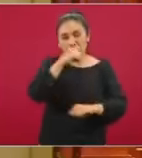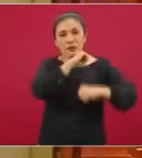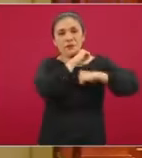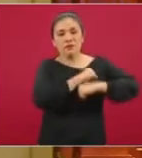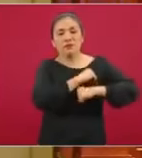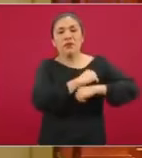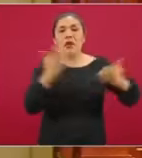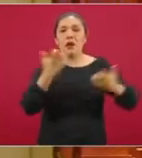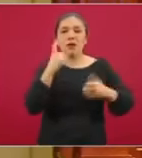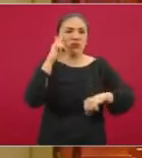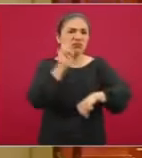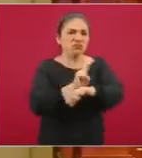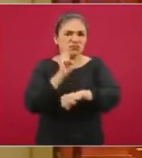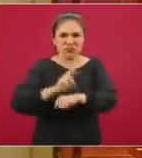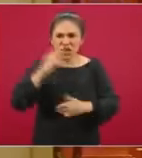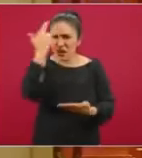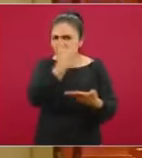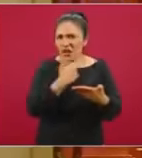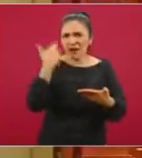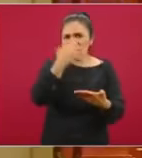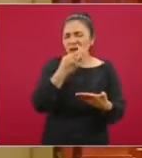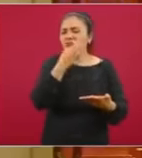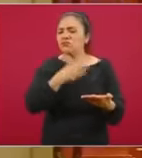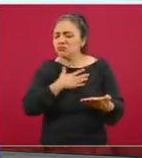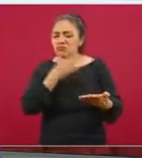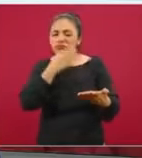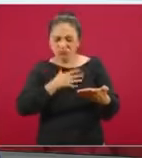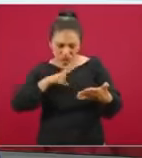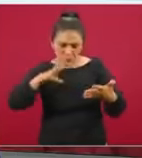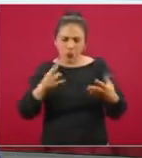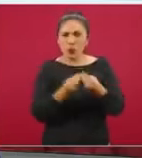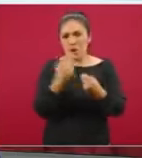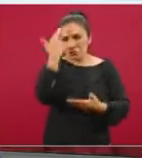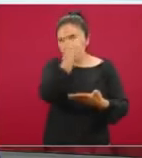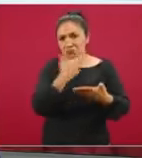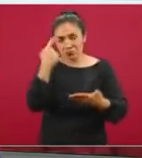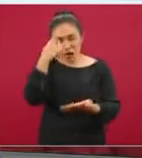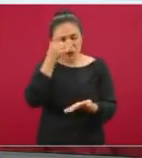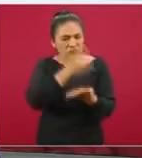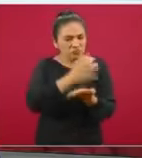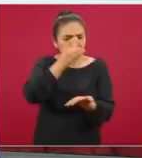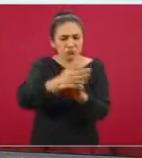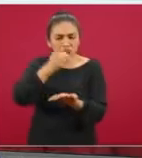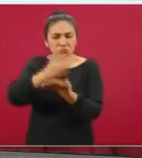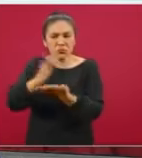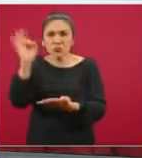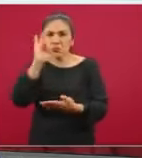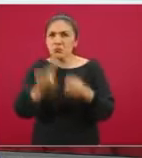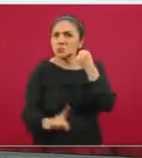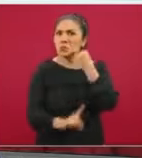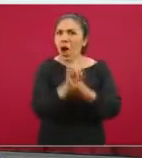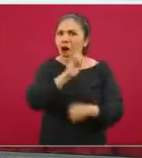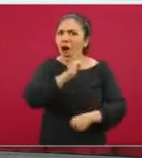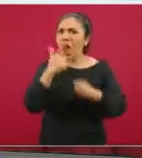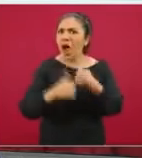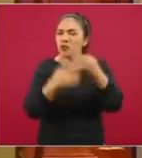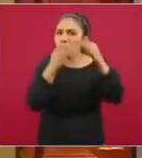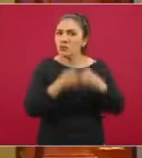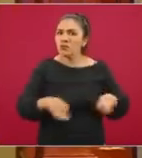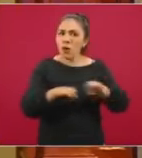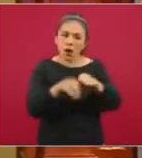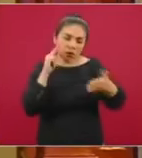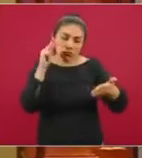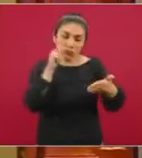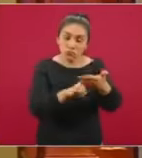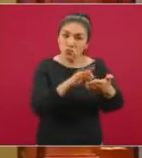de estar revisando estas notificaciones precisamente para en su momento identificar algún evento relevante o algo que pudiera